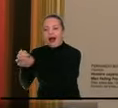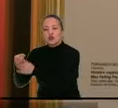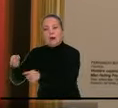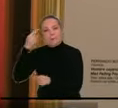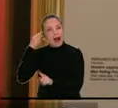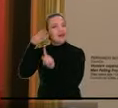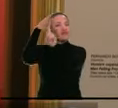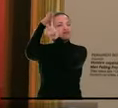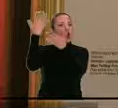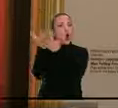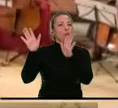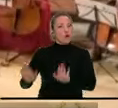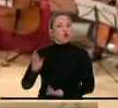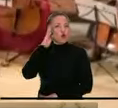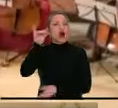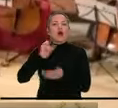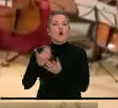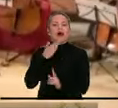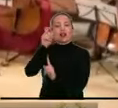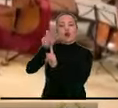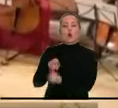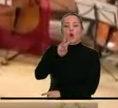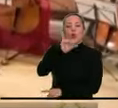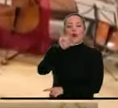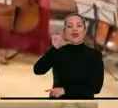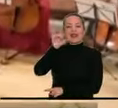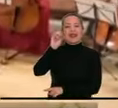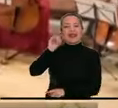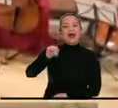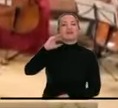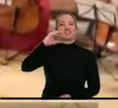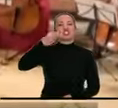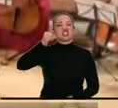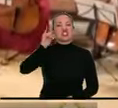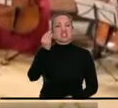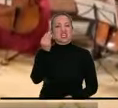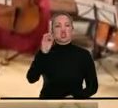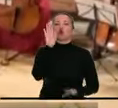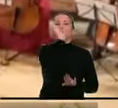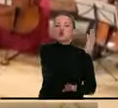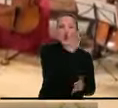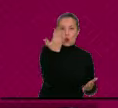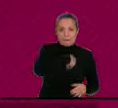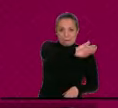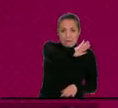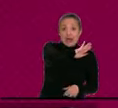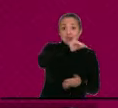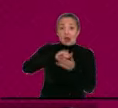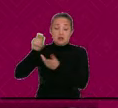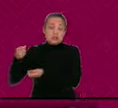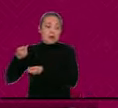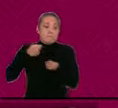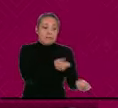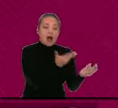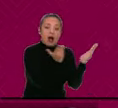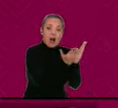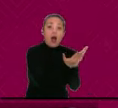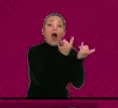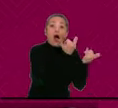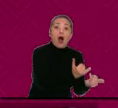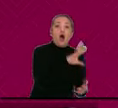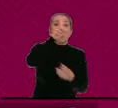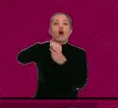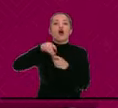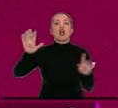su futuro. Entre ellos está William Chiquito, un violinista paisa a quien Fernando le pagó sus estudios y ahora inicia